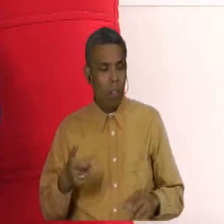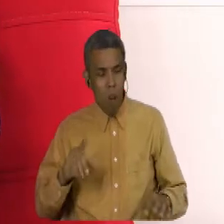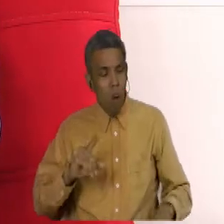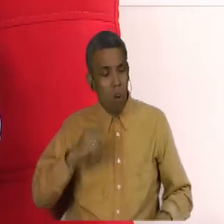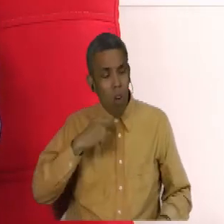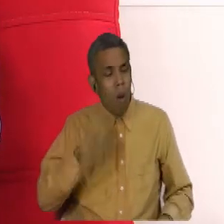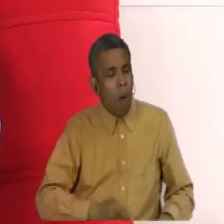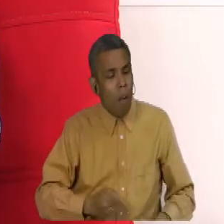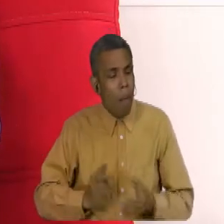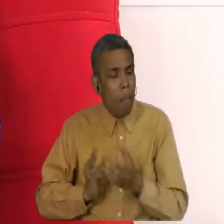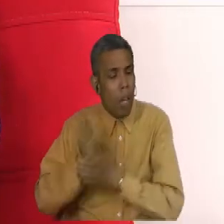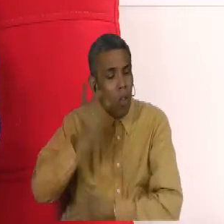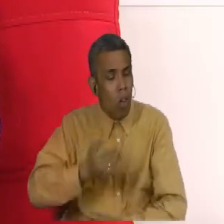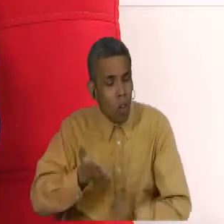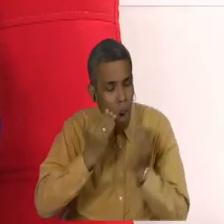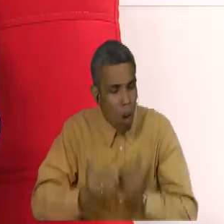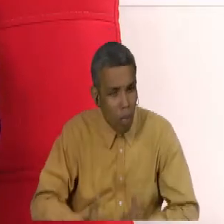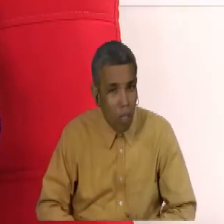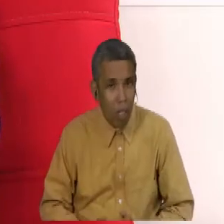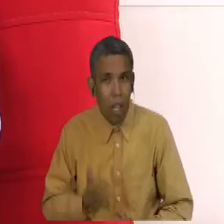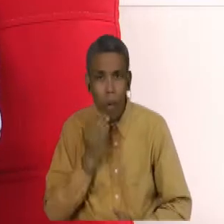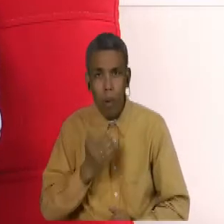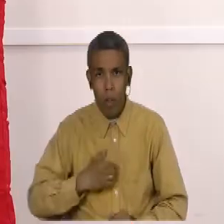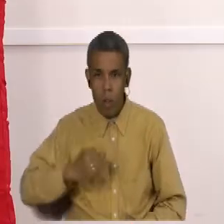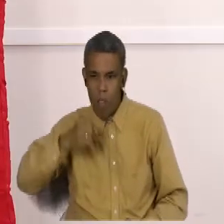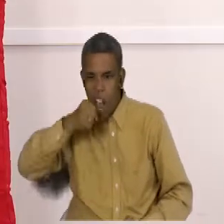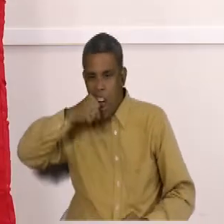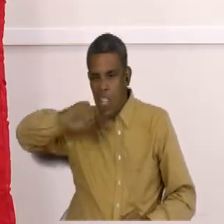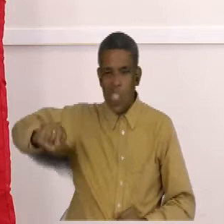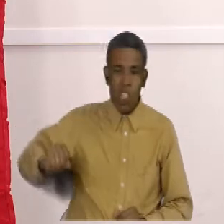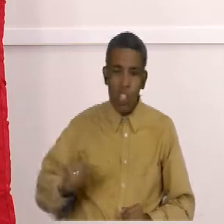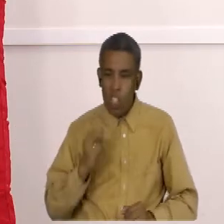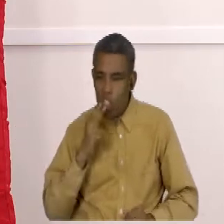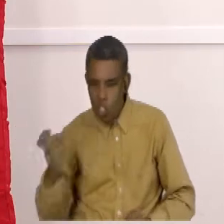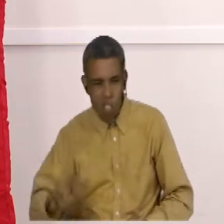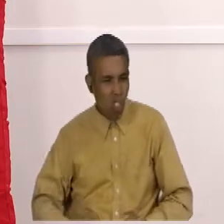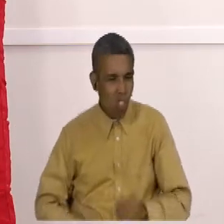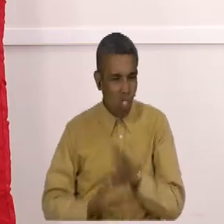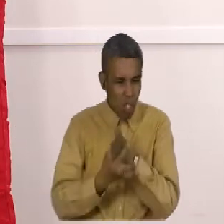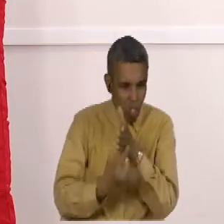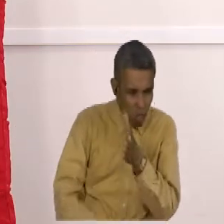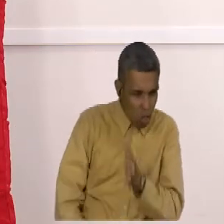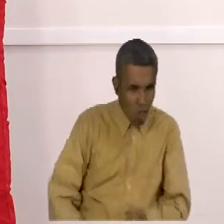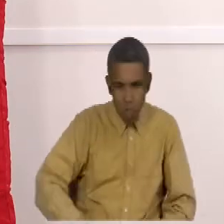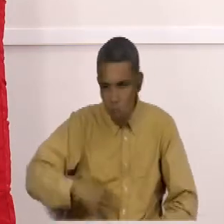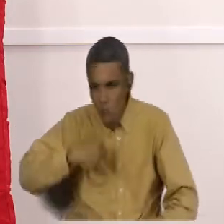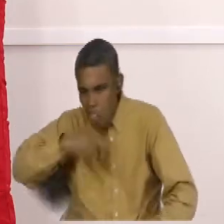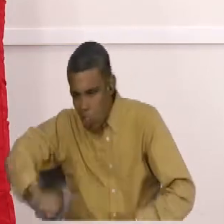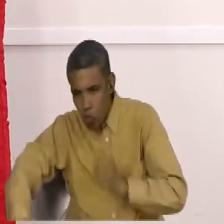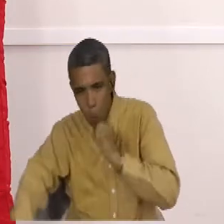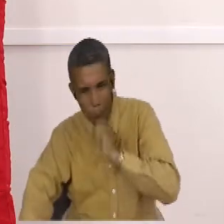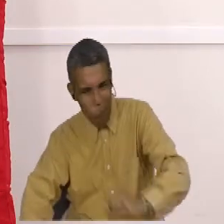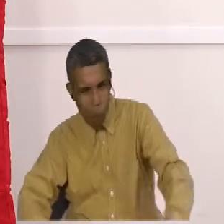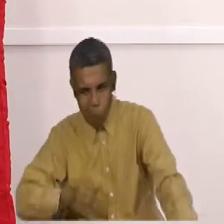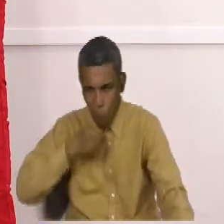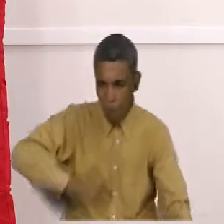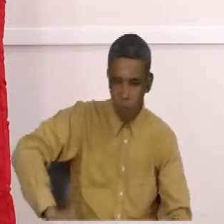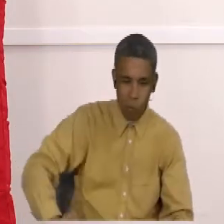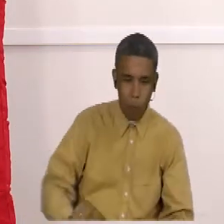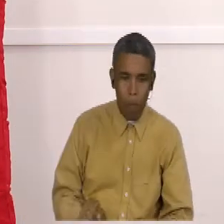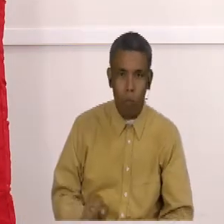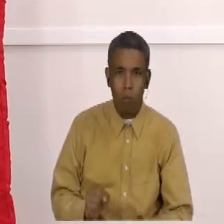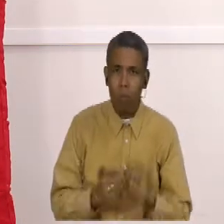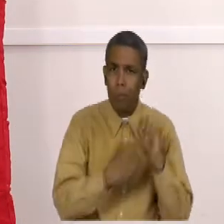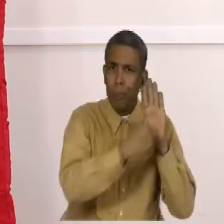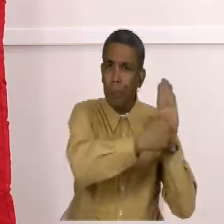saludables, pero que ellos también lo pongan en práctica. ¿Ves? Listo. Entonces, perfecto, así. Hay que ponerlo en práctica, doctor. Es decir, que estamos predispuestos, o